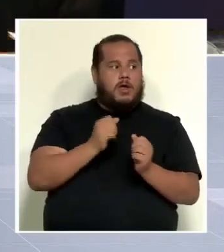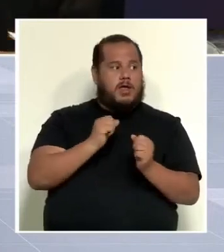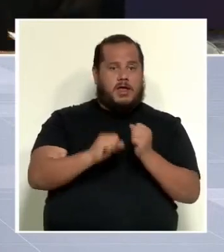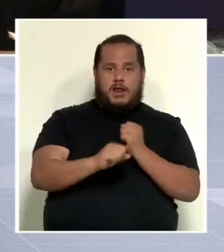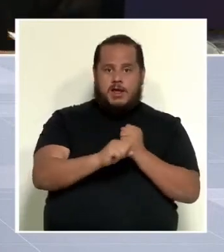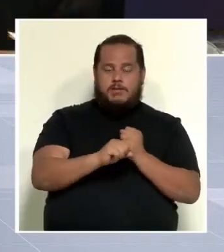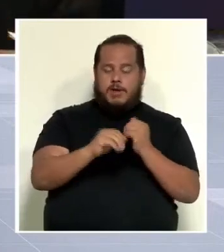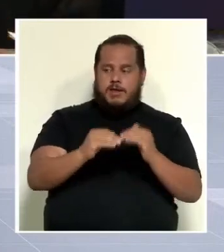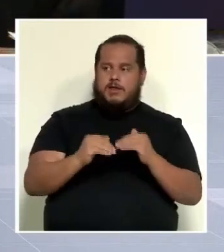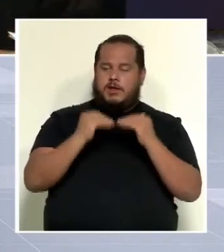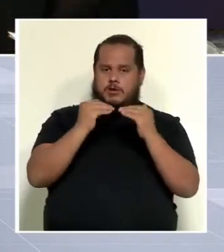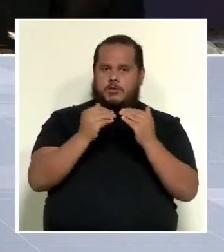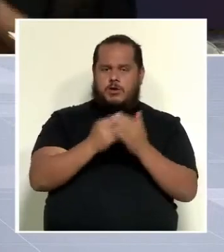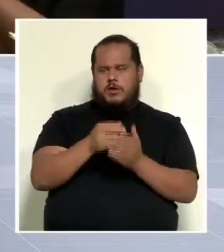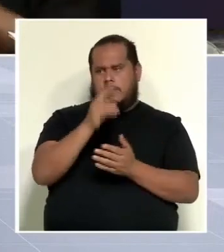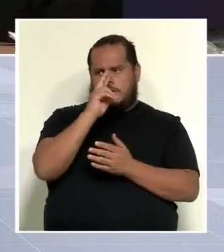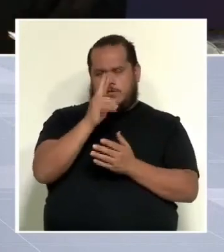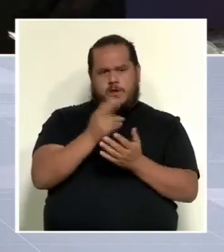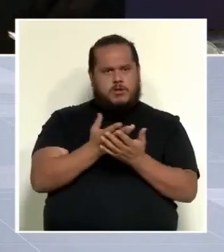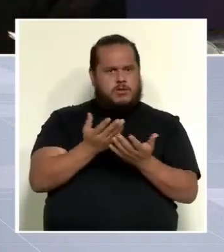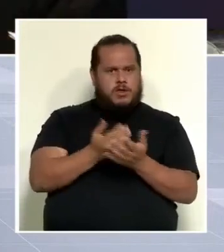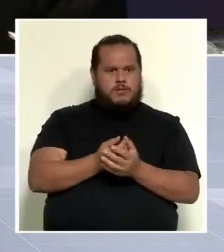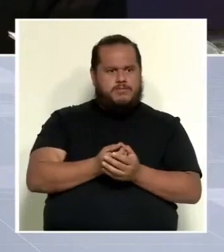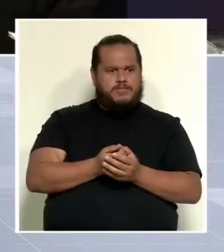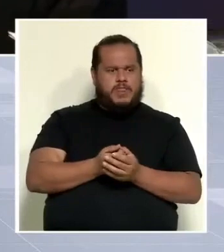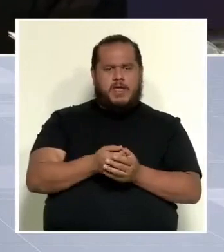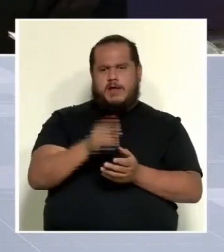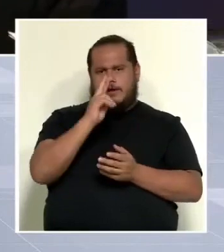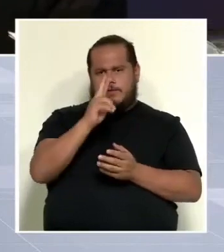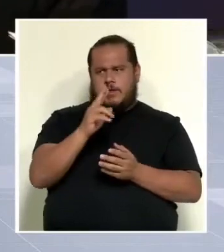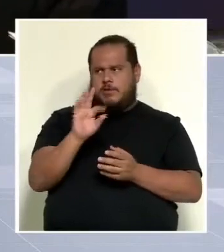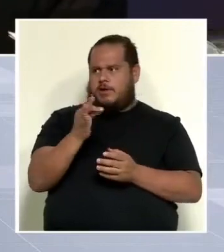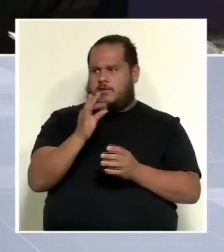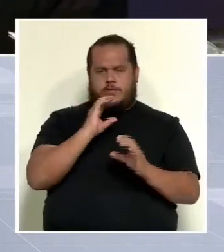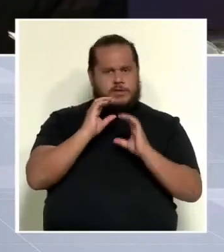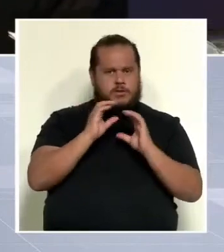a la institucionalidad democrática, será el respeto a los medios de